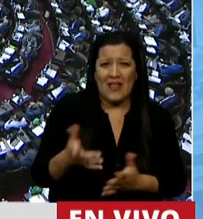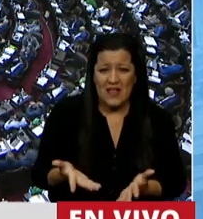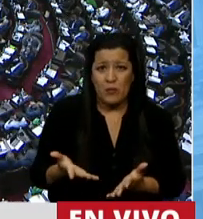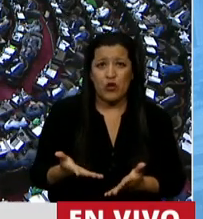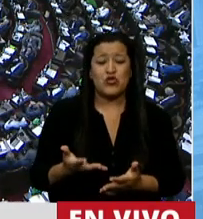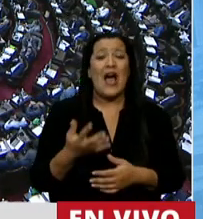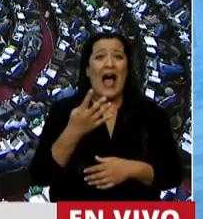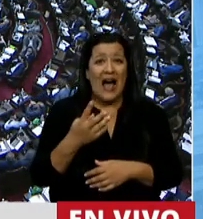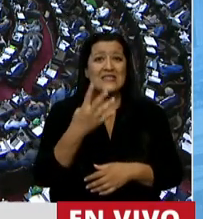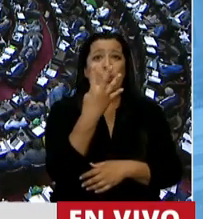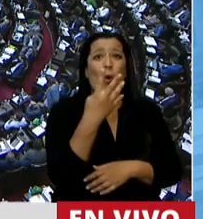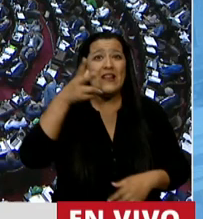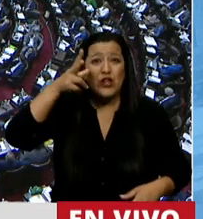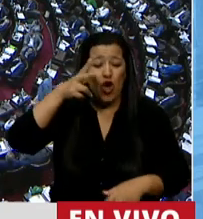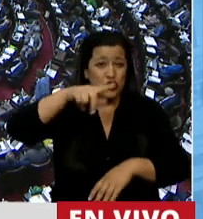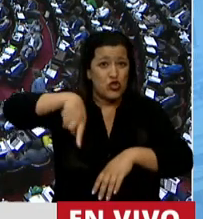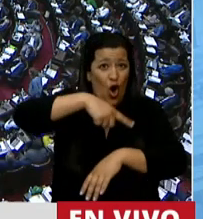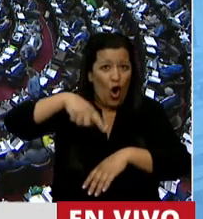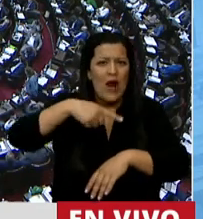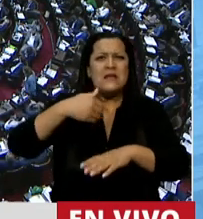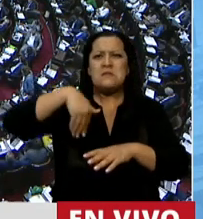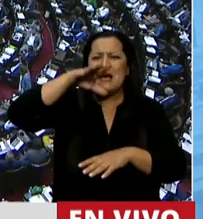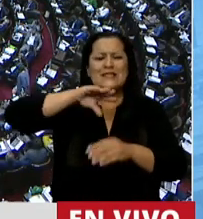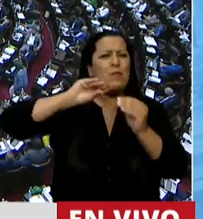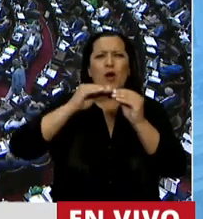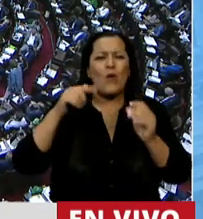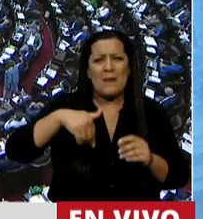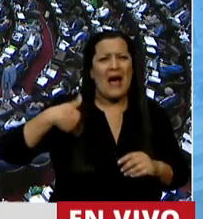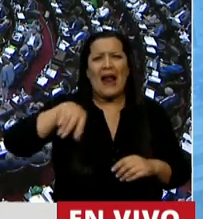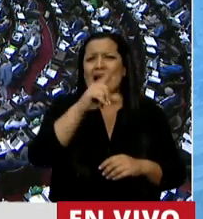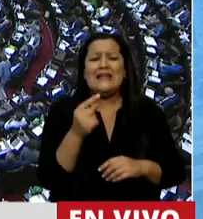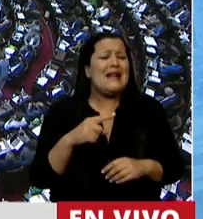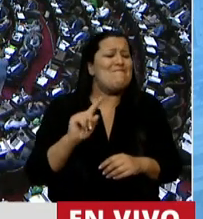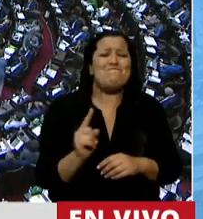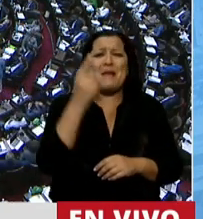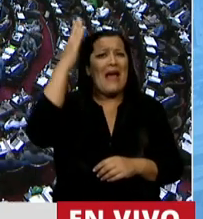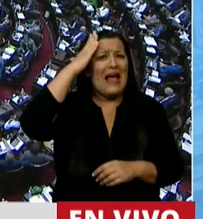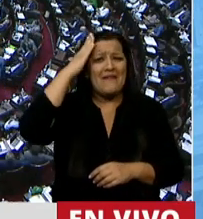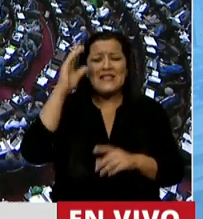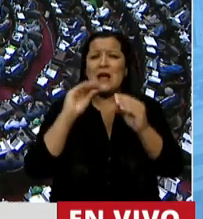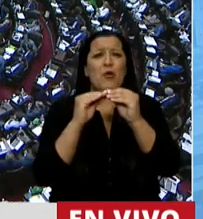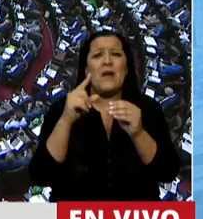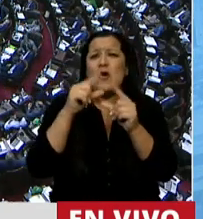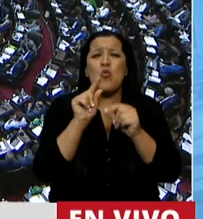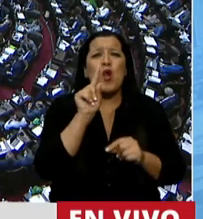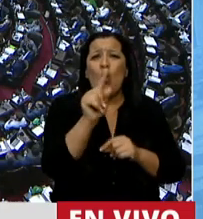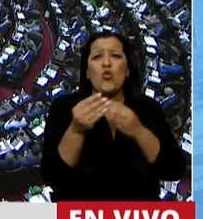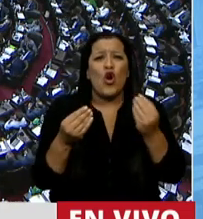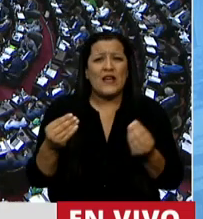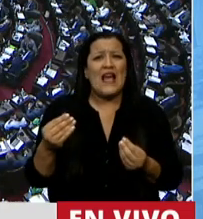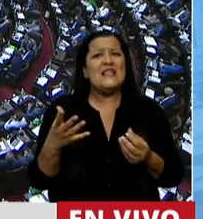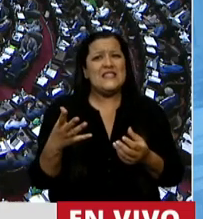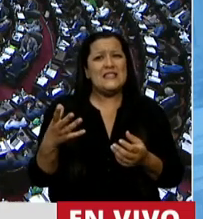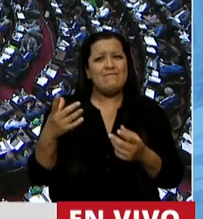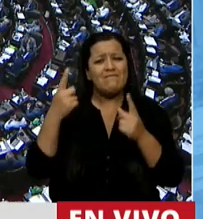horas leemos que hay un principal problema en la sociedad argentina. ¿Sabe cuál es el principal problema? La falta de